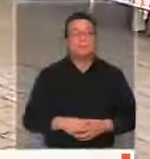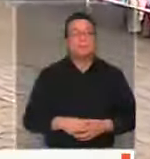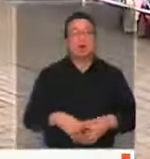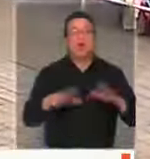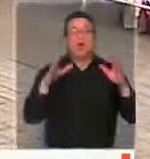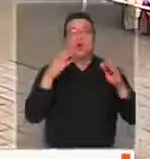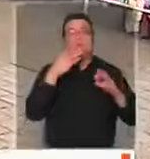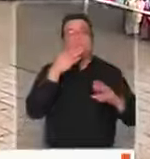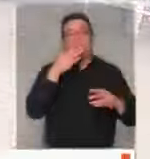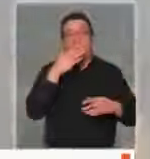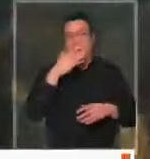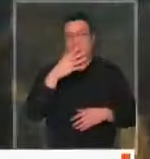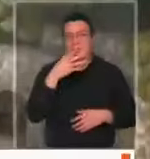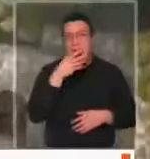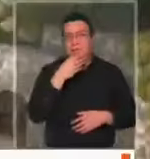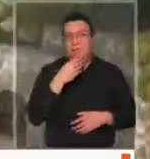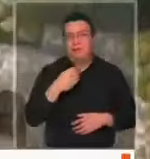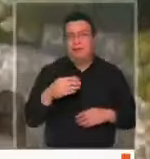Hermoso, es un sueño, es.